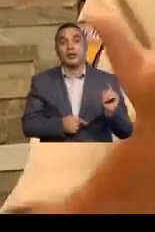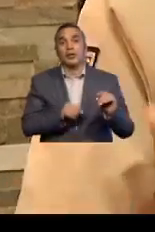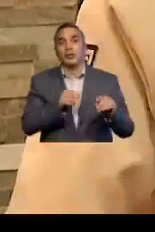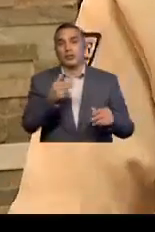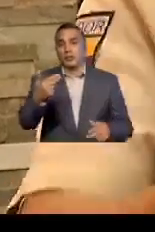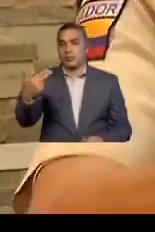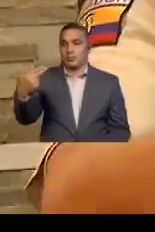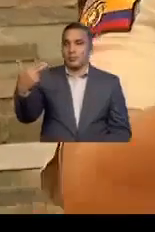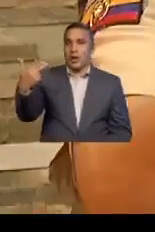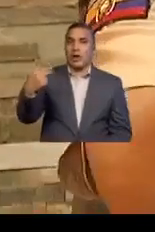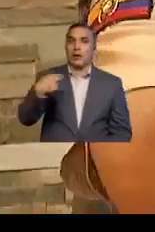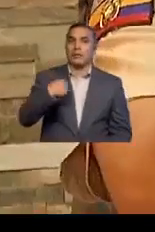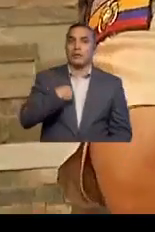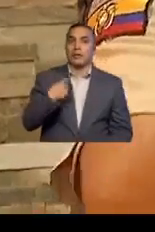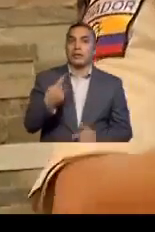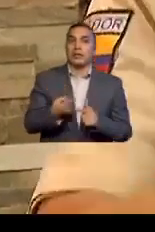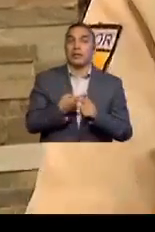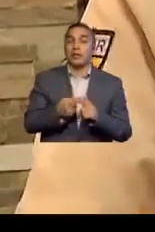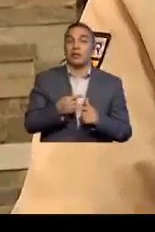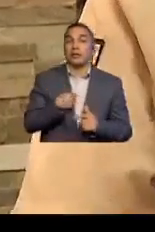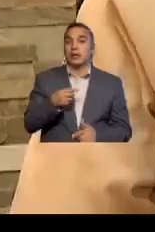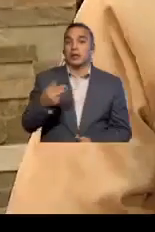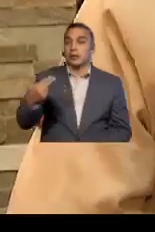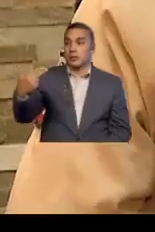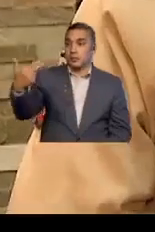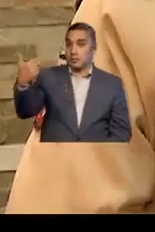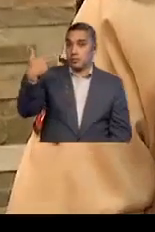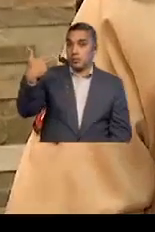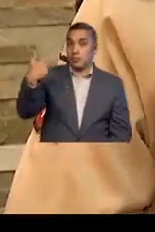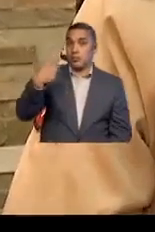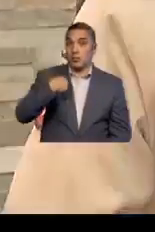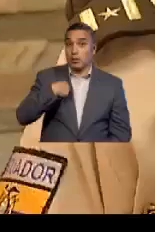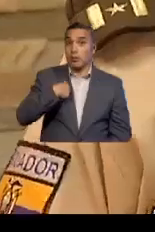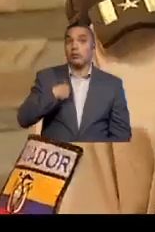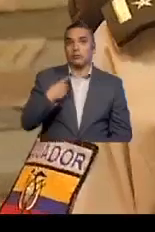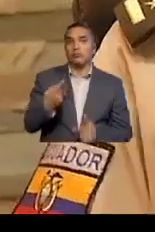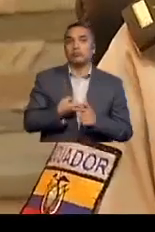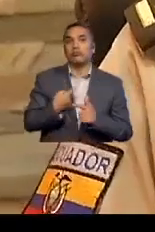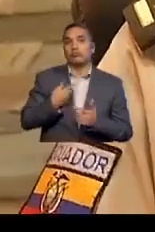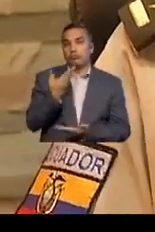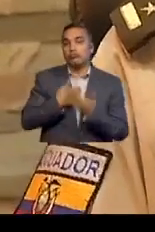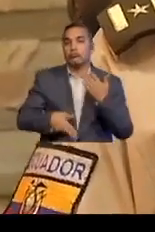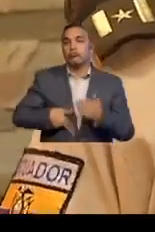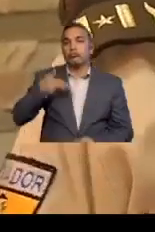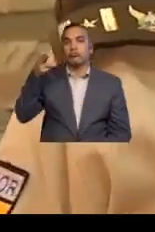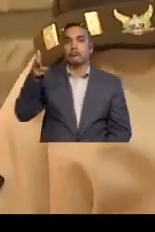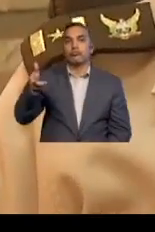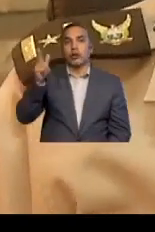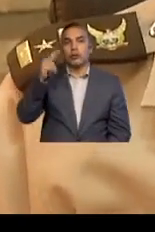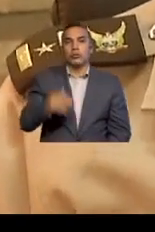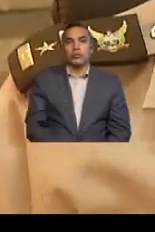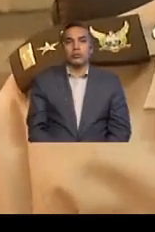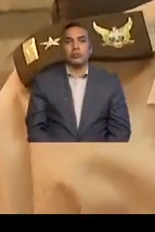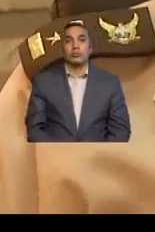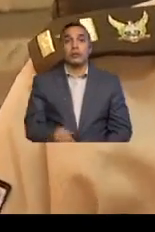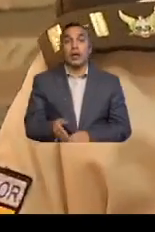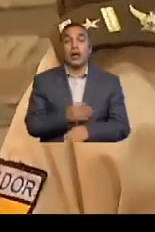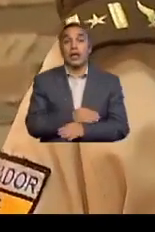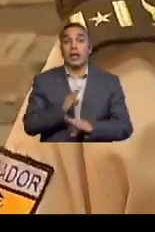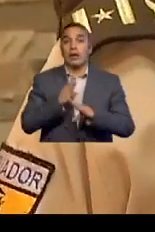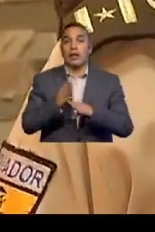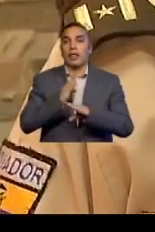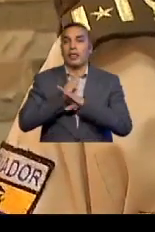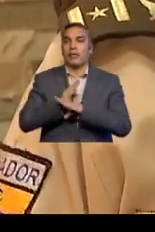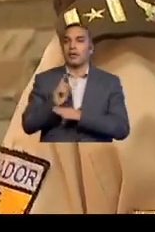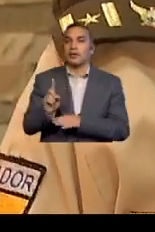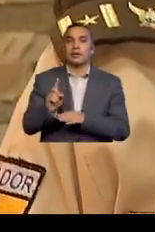amenaza inminente, en donde él fue apuntado con un revólver. Antes se hablaba de una legítima defensa. Ahora